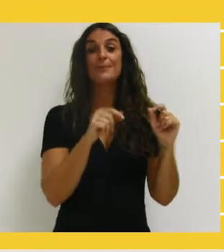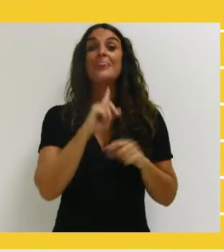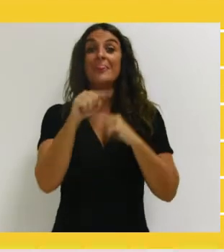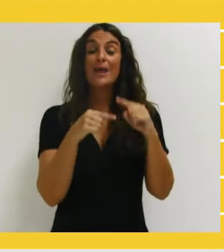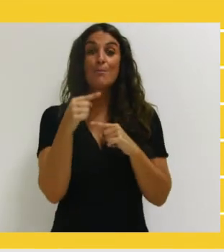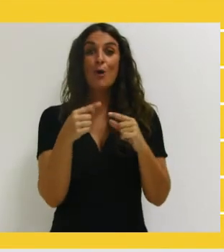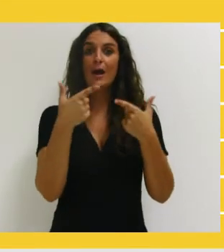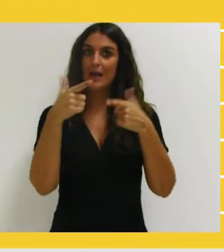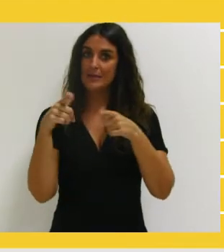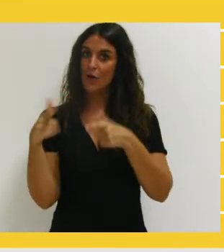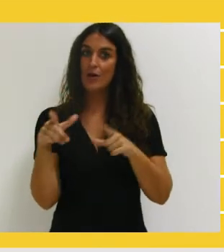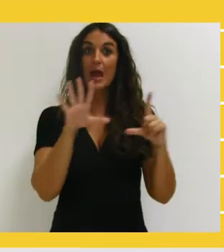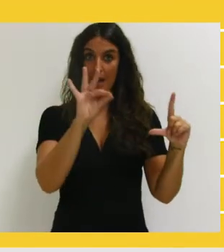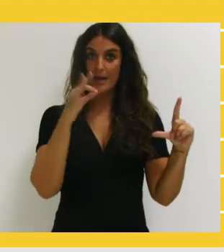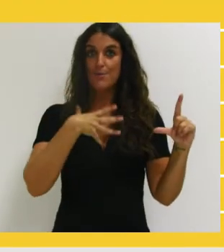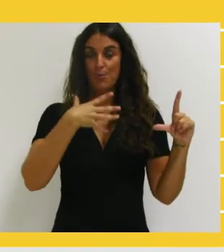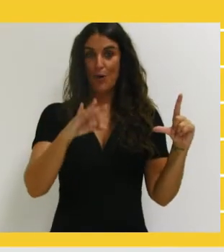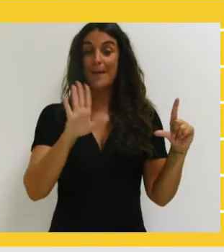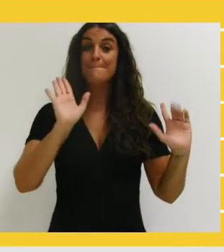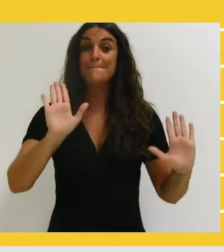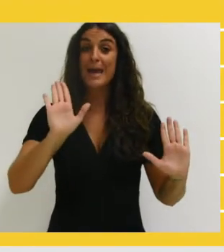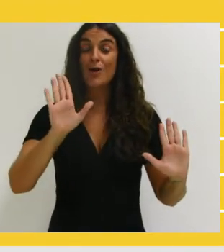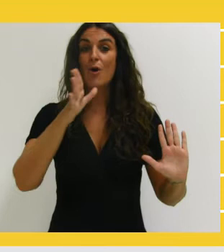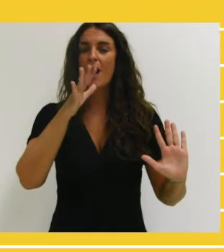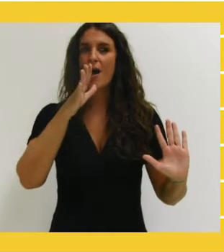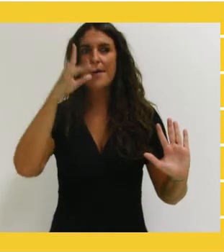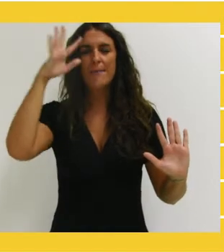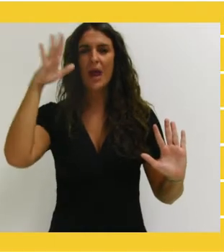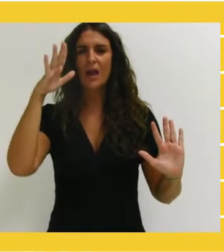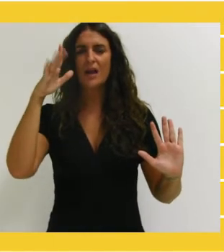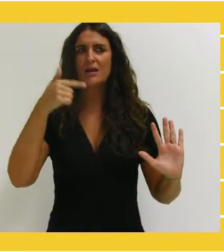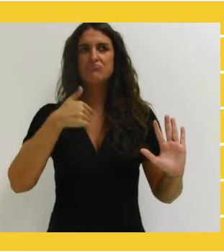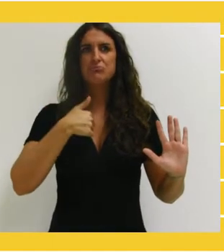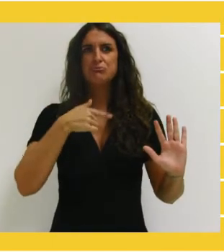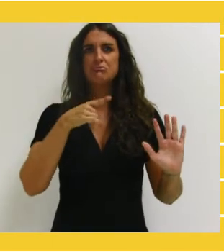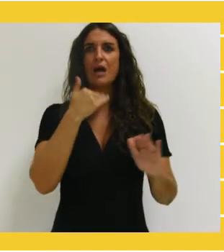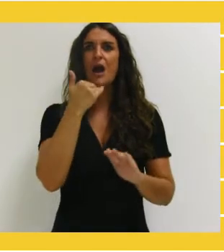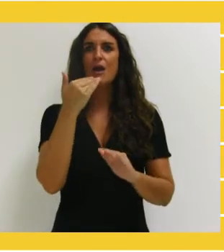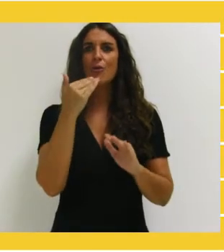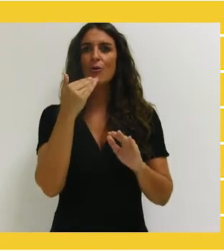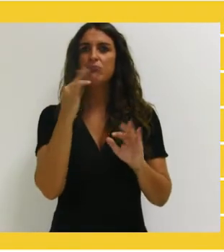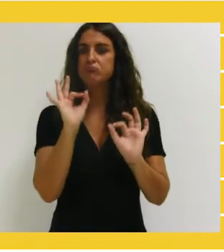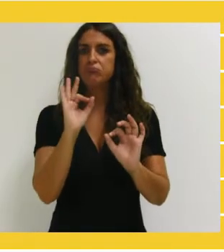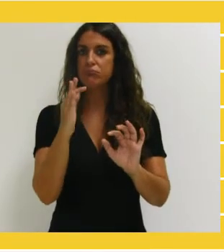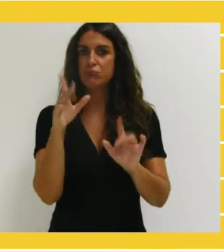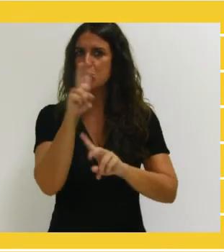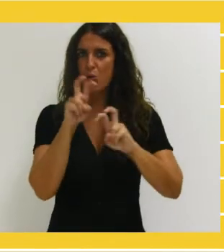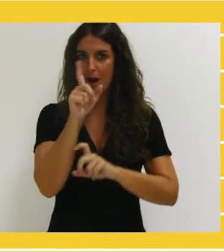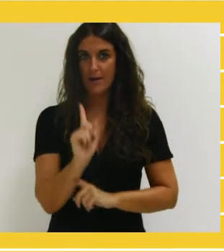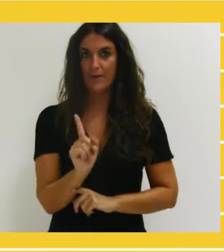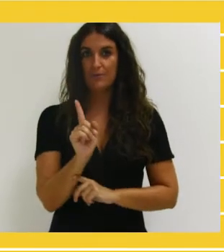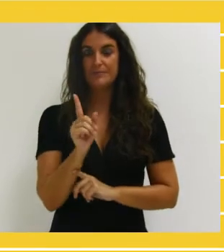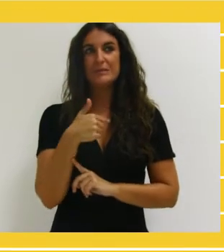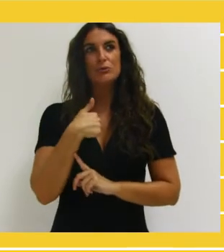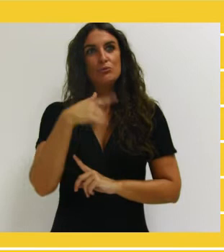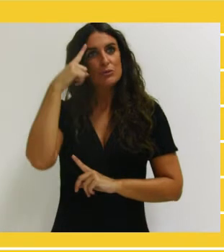por categorías. Pero ahora imagina que esta vez no buscas algo concreto. ¿Quieres hacerte una idea de todo